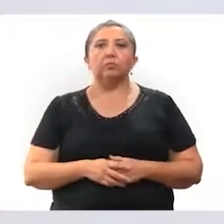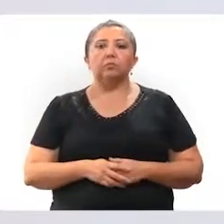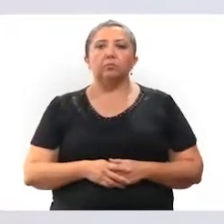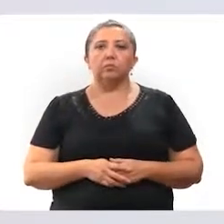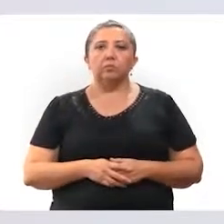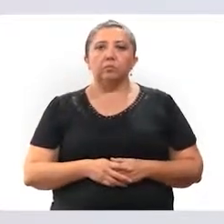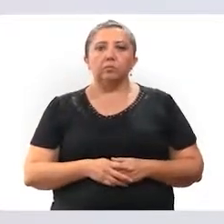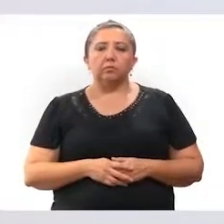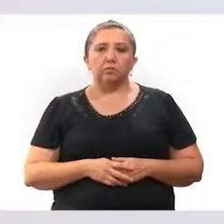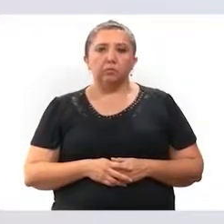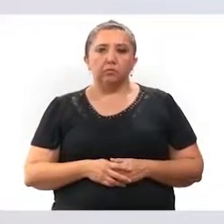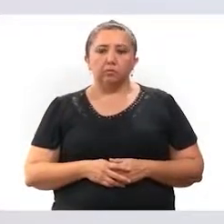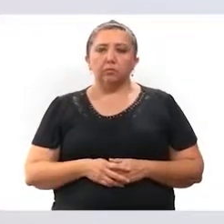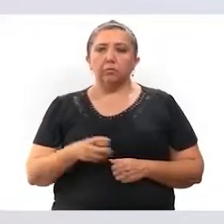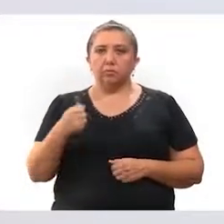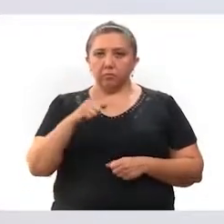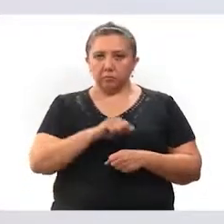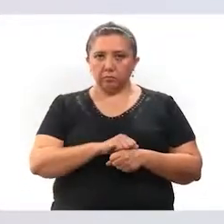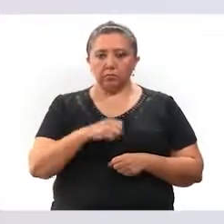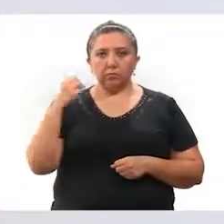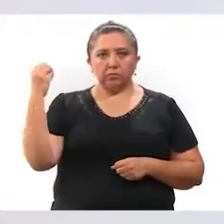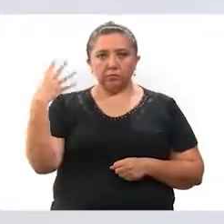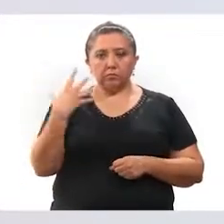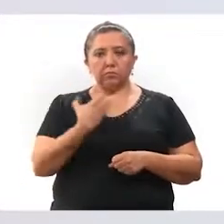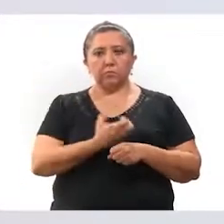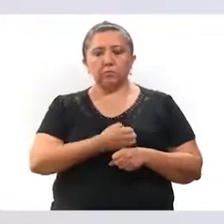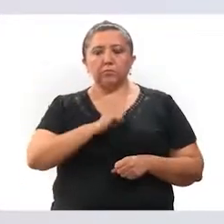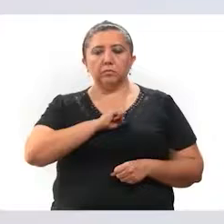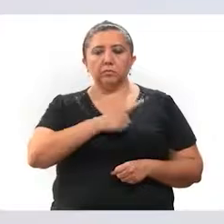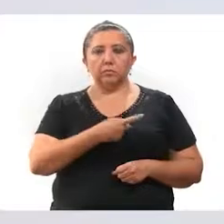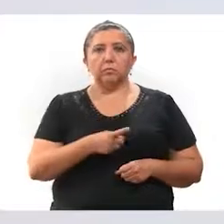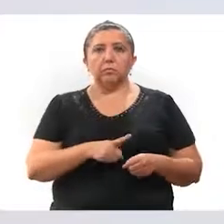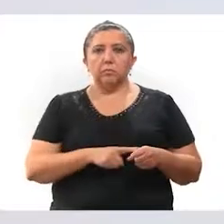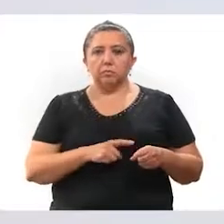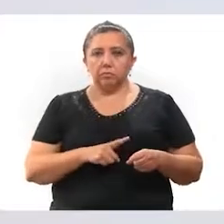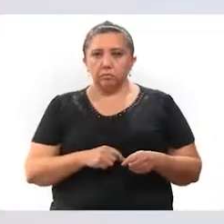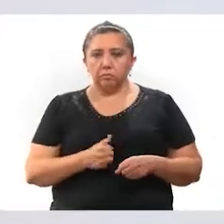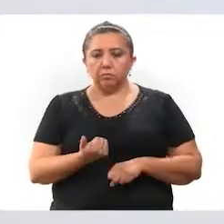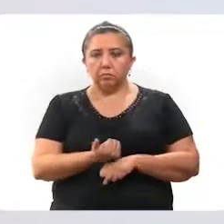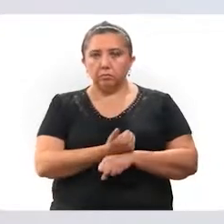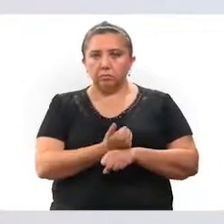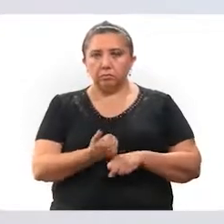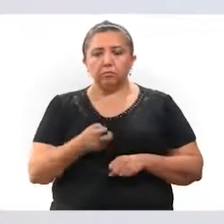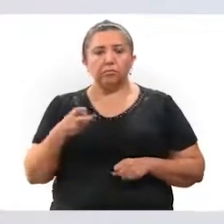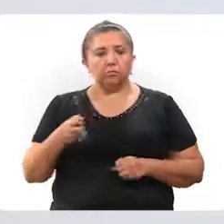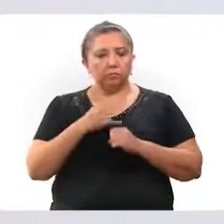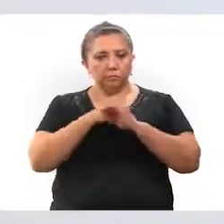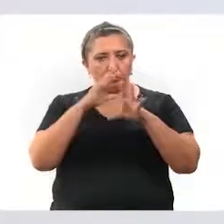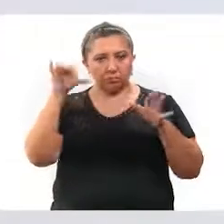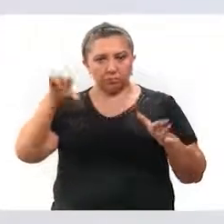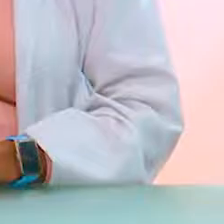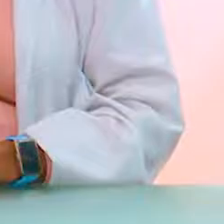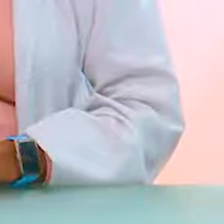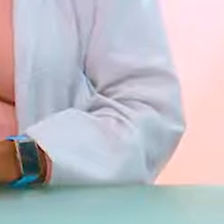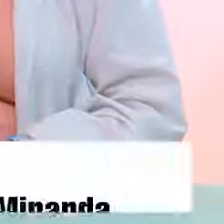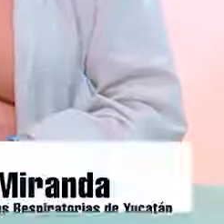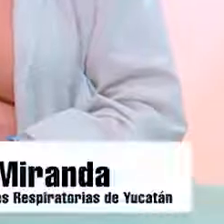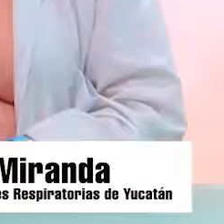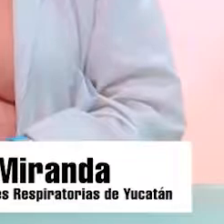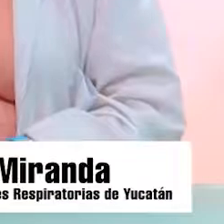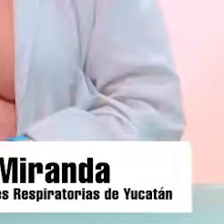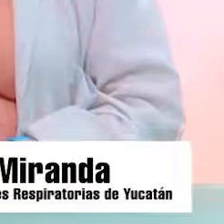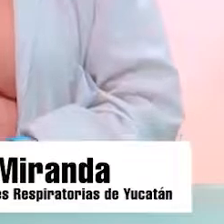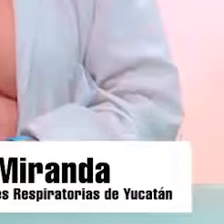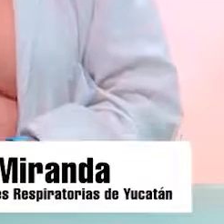años. Los indicadores semanales del Semáforo Estatal de Salud marcan color amarillo. Ese es el informe del día de hoy.